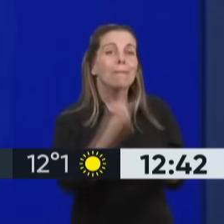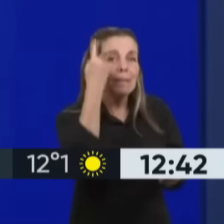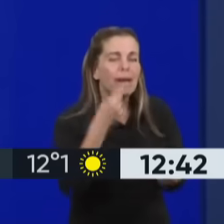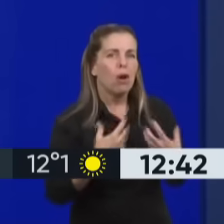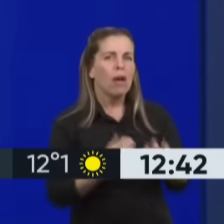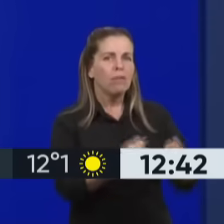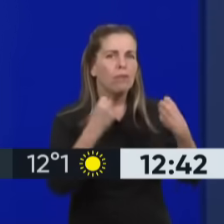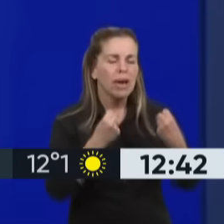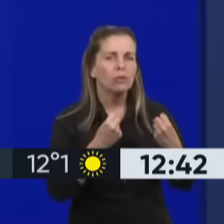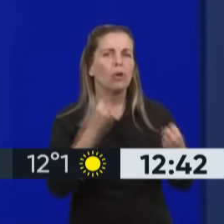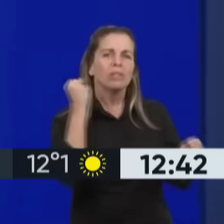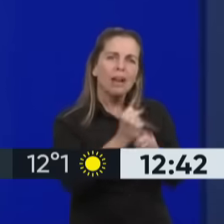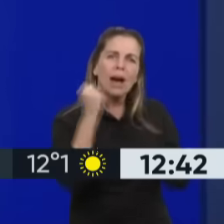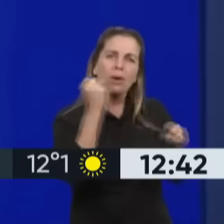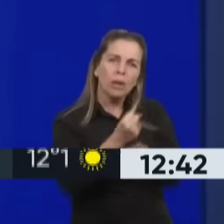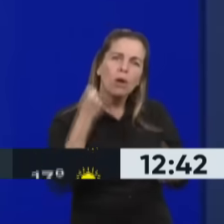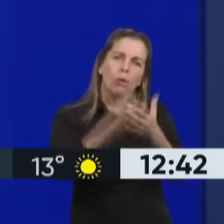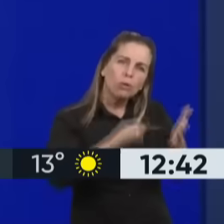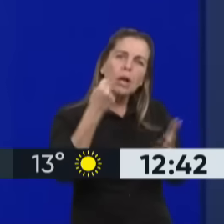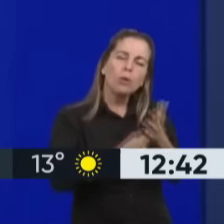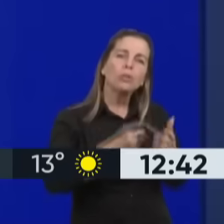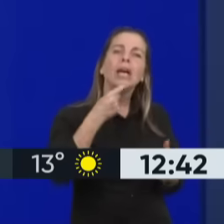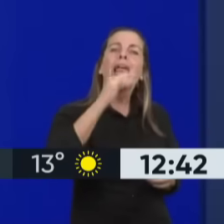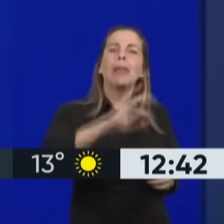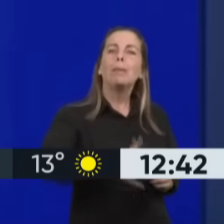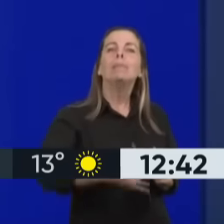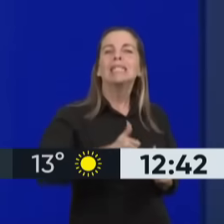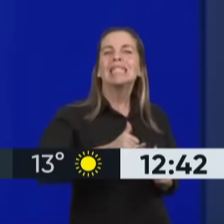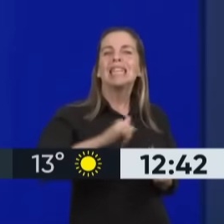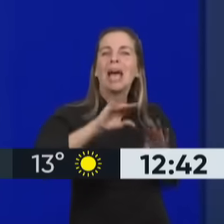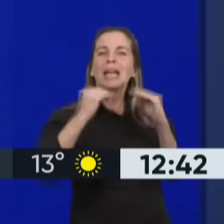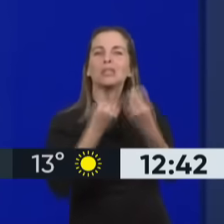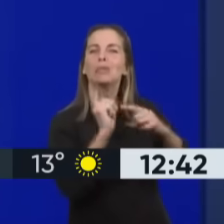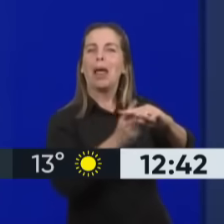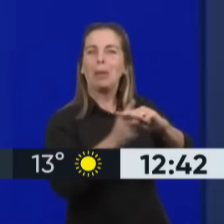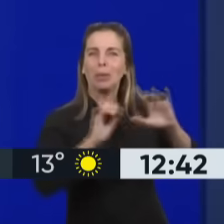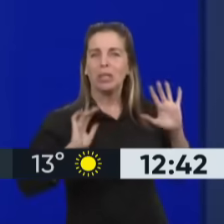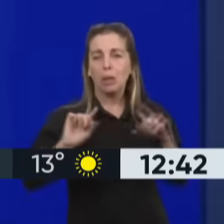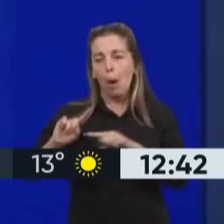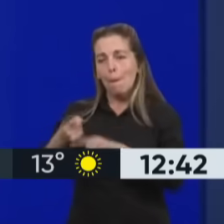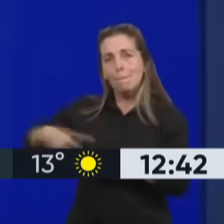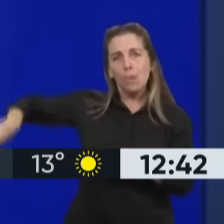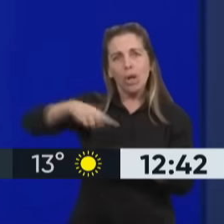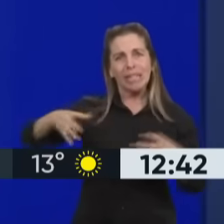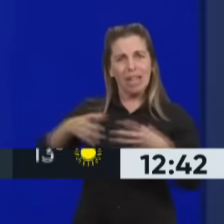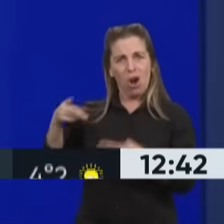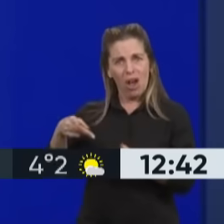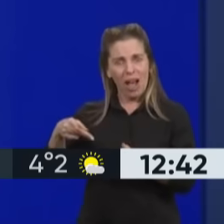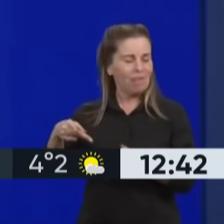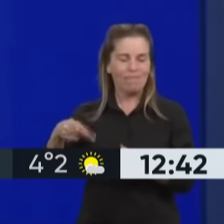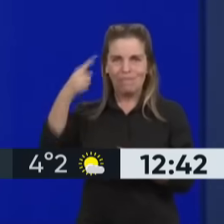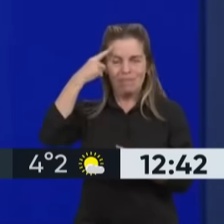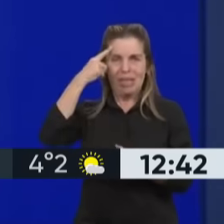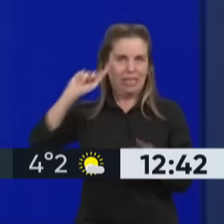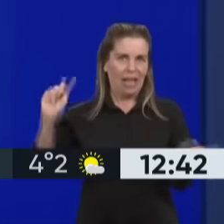el sacrificio y luego vienen los resultados. Eso es algo que un político no entiende o con él le sirve admitir